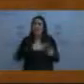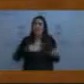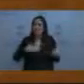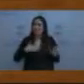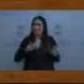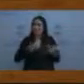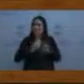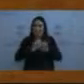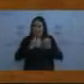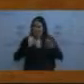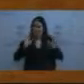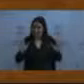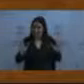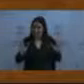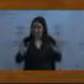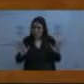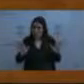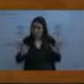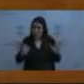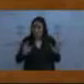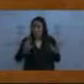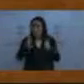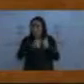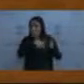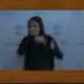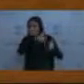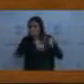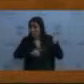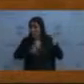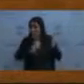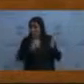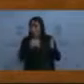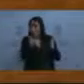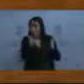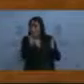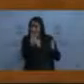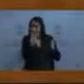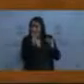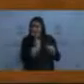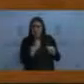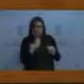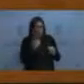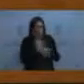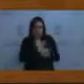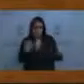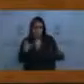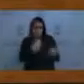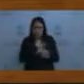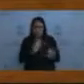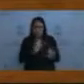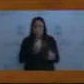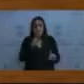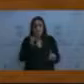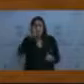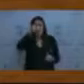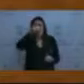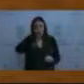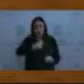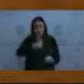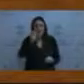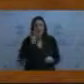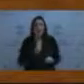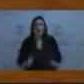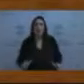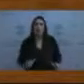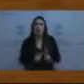claro, planteamos su eliminación o reducción de la cuantía. Todo esto sin olvidar que hoy el salario social